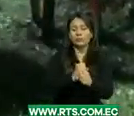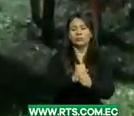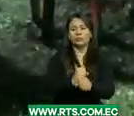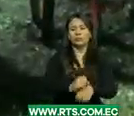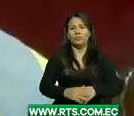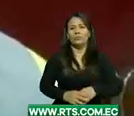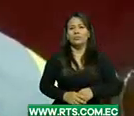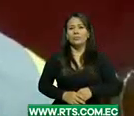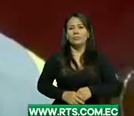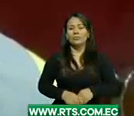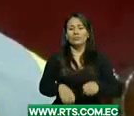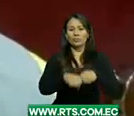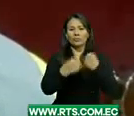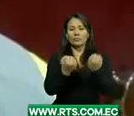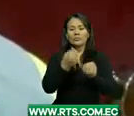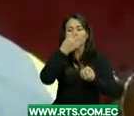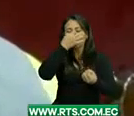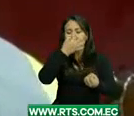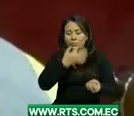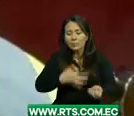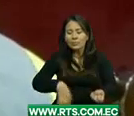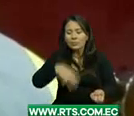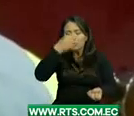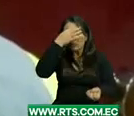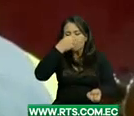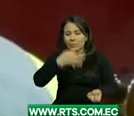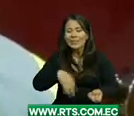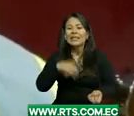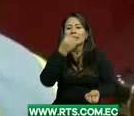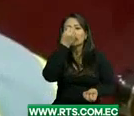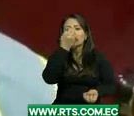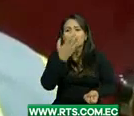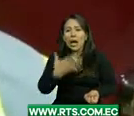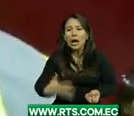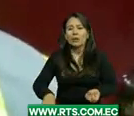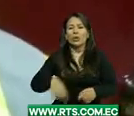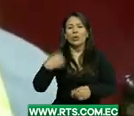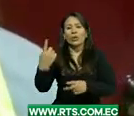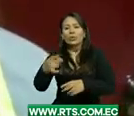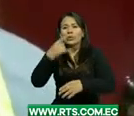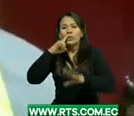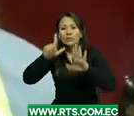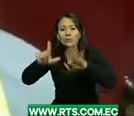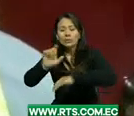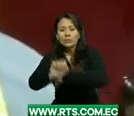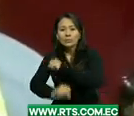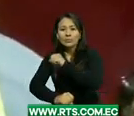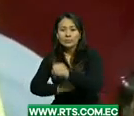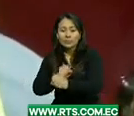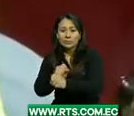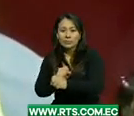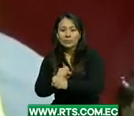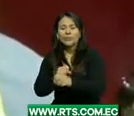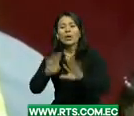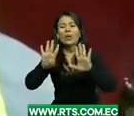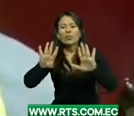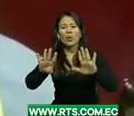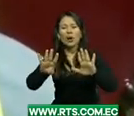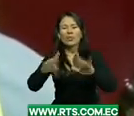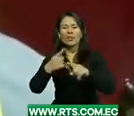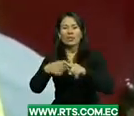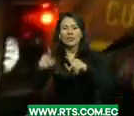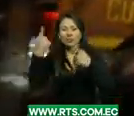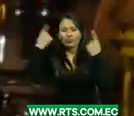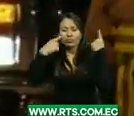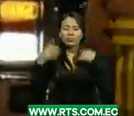una epitaxis de hemorragia nasal incontrolable y un niño de 7 años que tuvo 9 sucesos